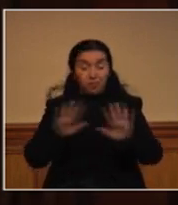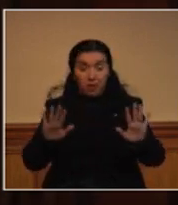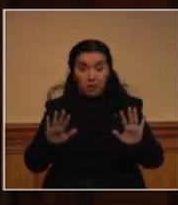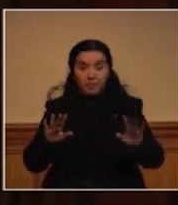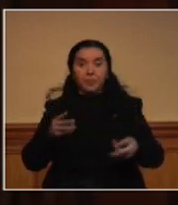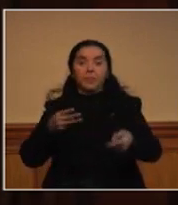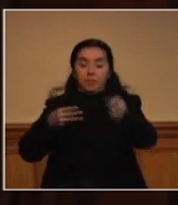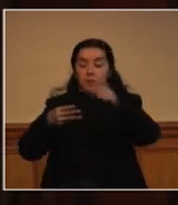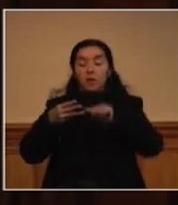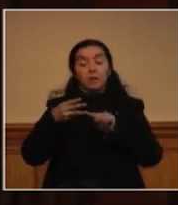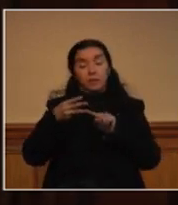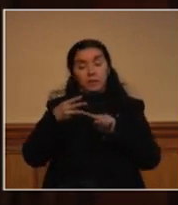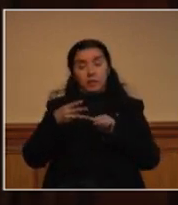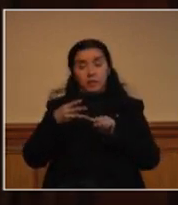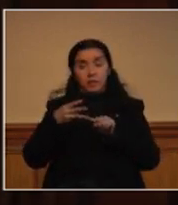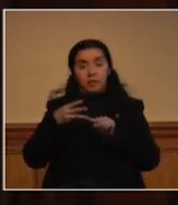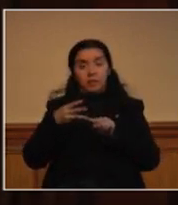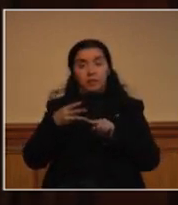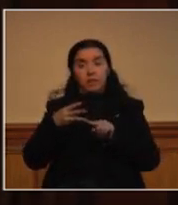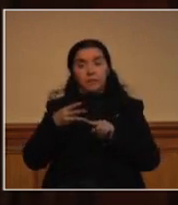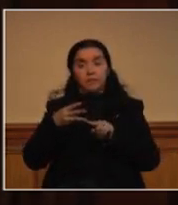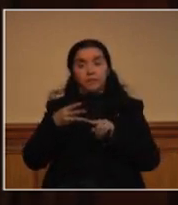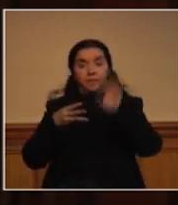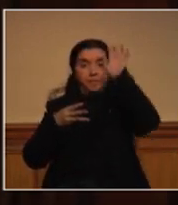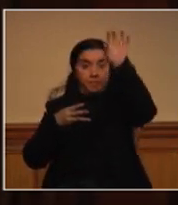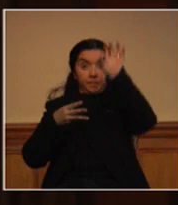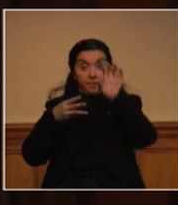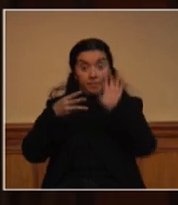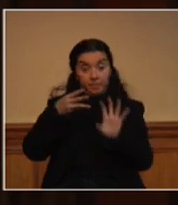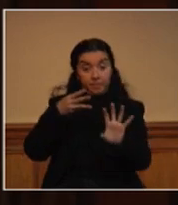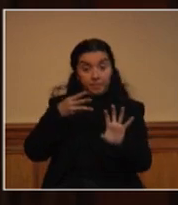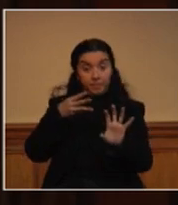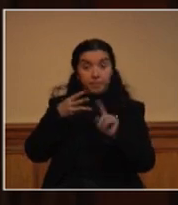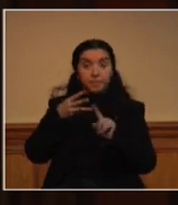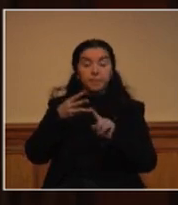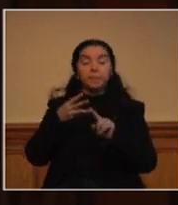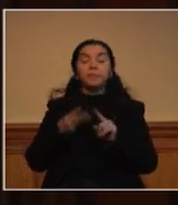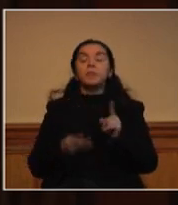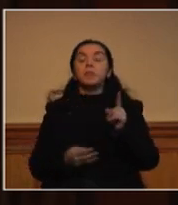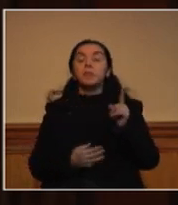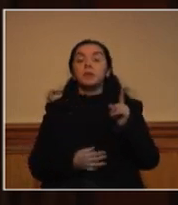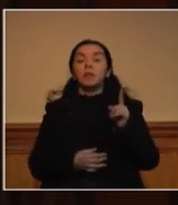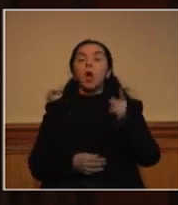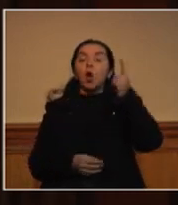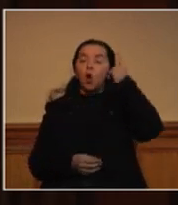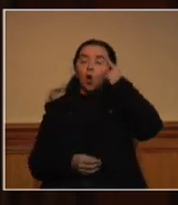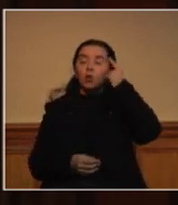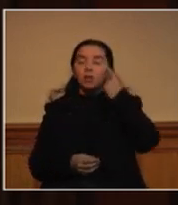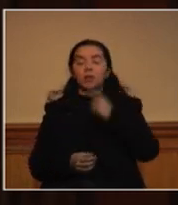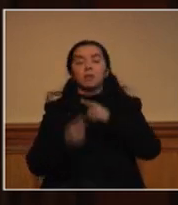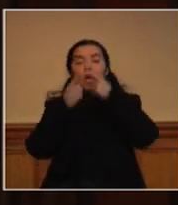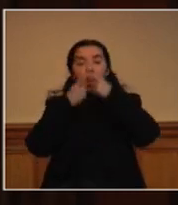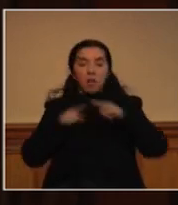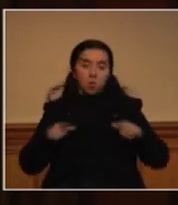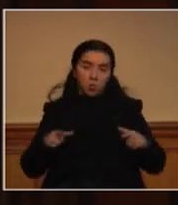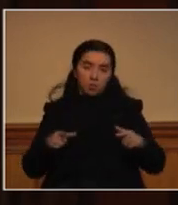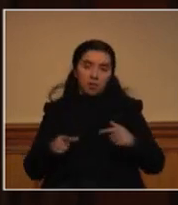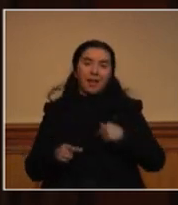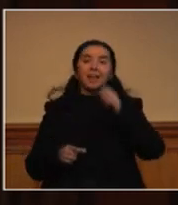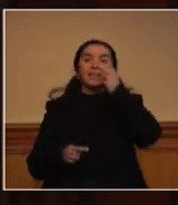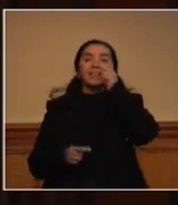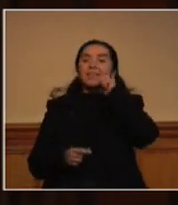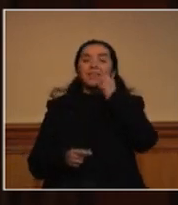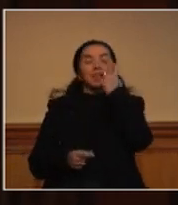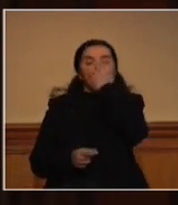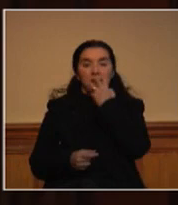tercer aspecto de la tercera patita sería la conciencia lingüística, lo que es el lenguaje.